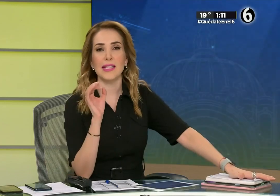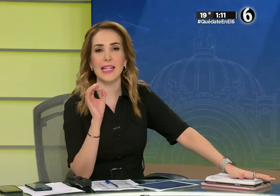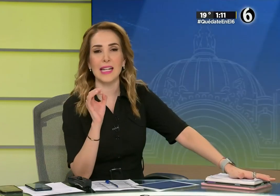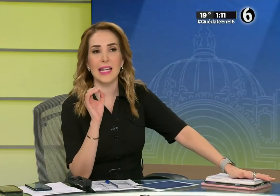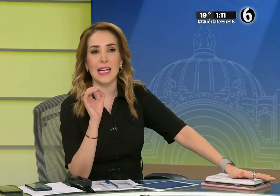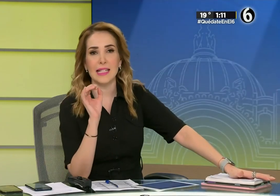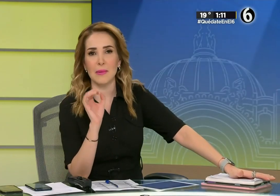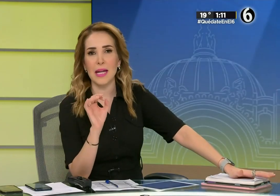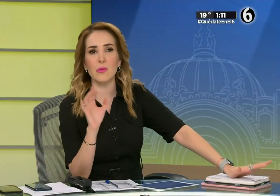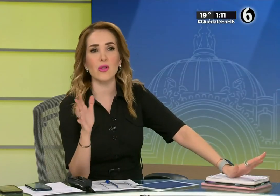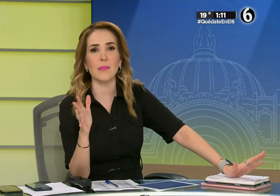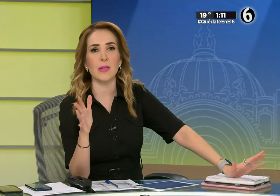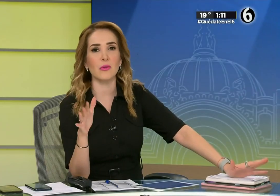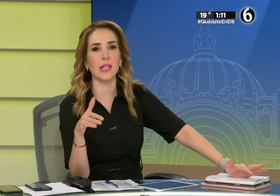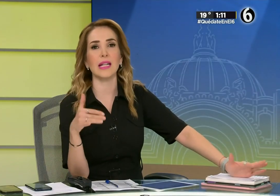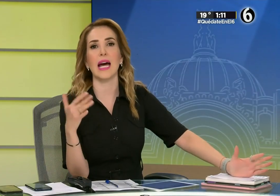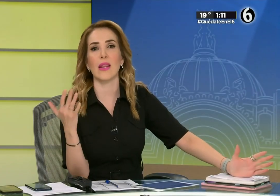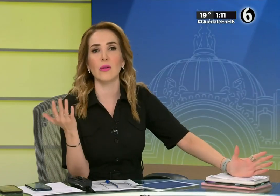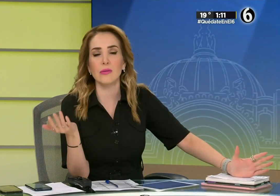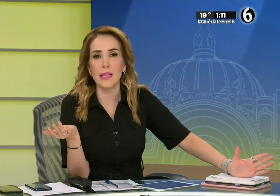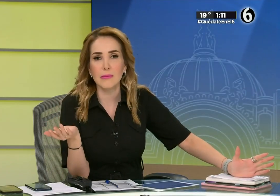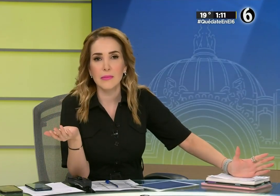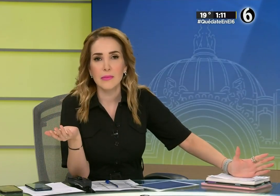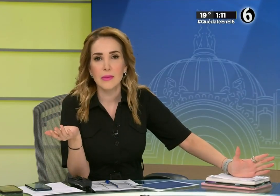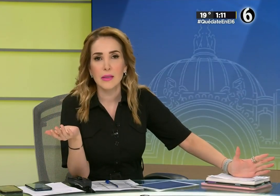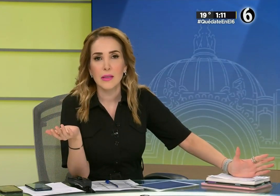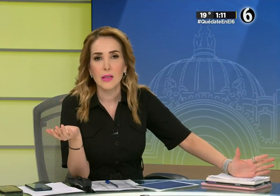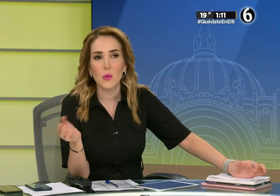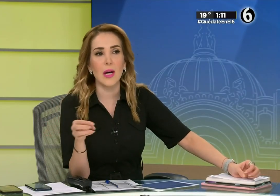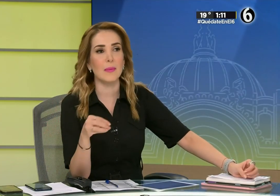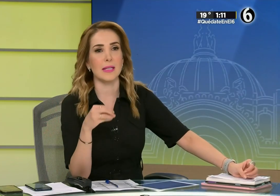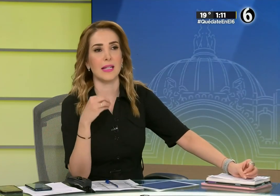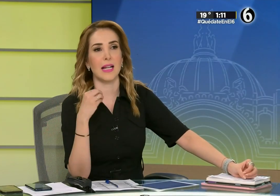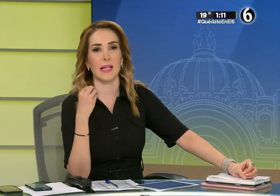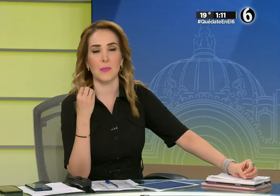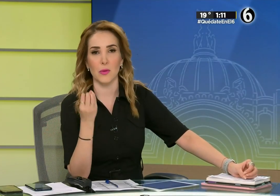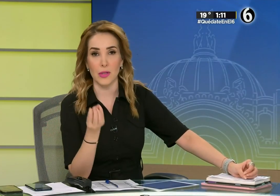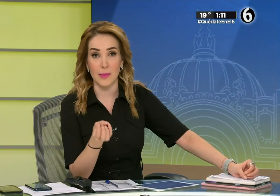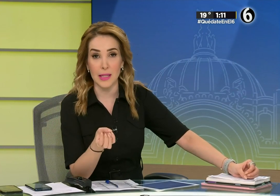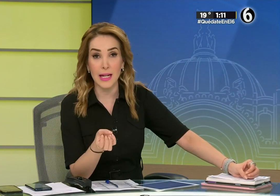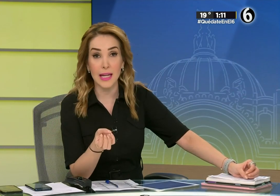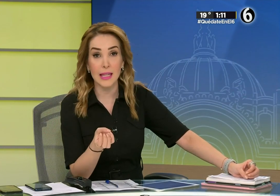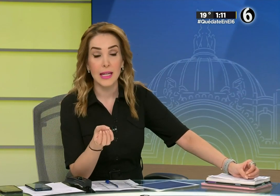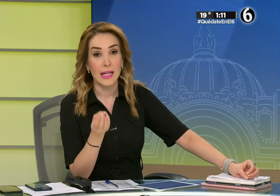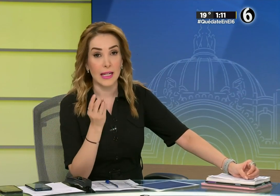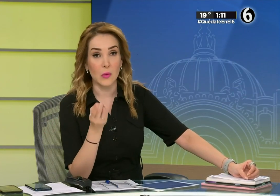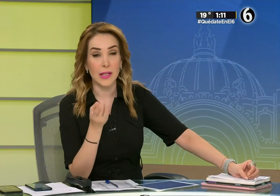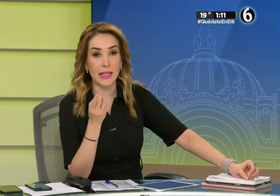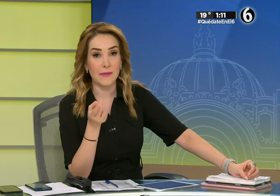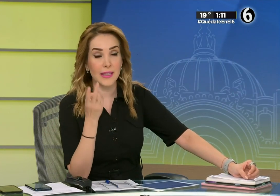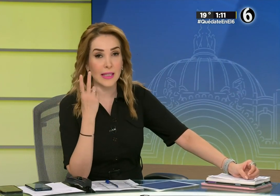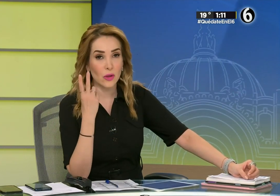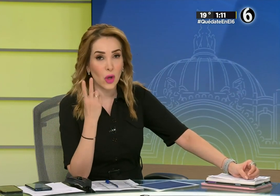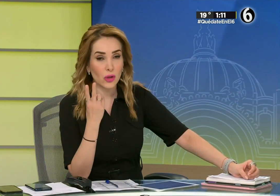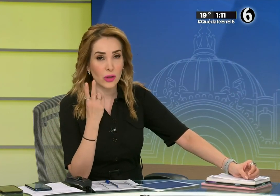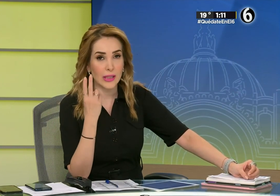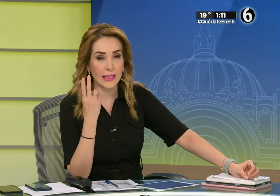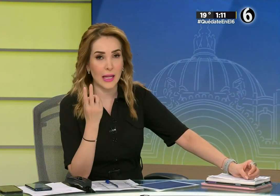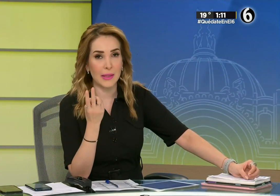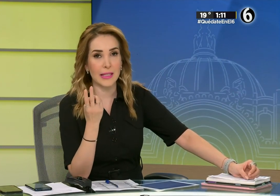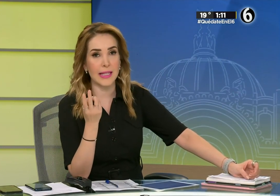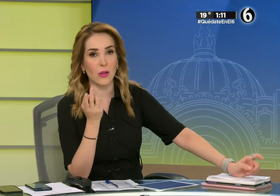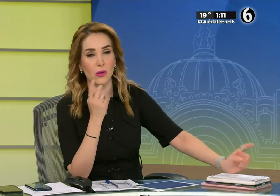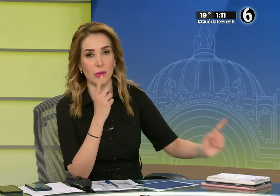Bueno, pues Florencia Serranía se va y muchos se preguntan a dónde. ¿Cuál va a ser la responsabilidad? Recuerden que faltan